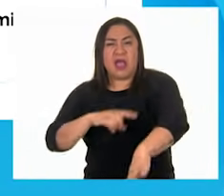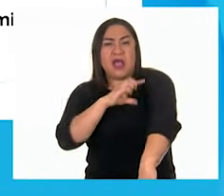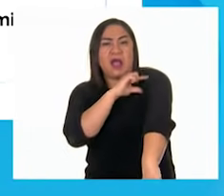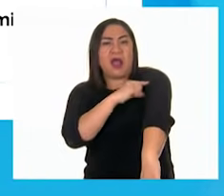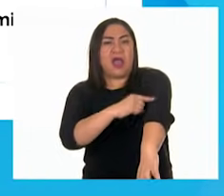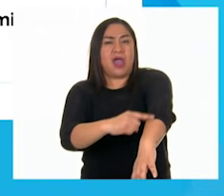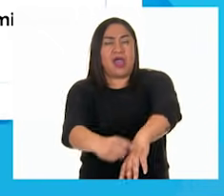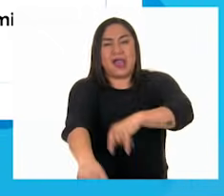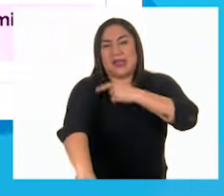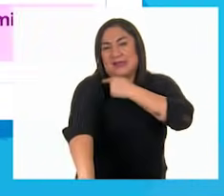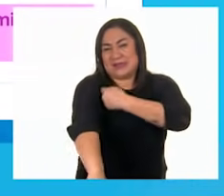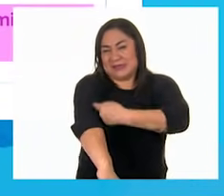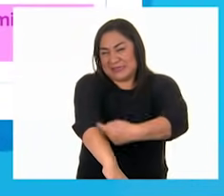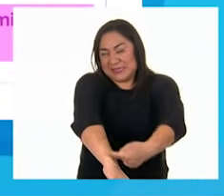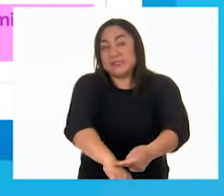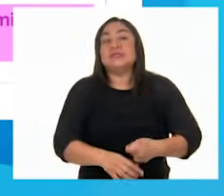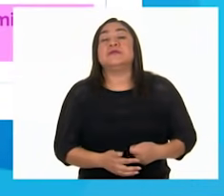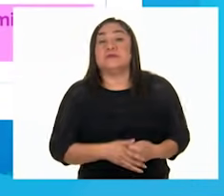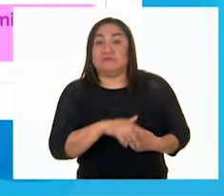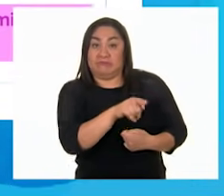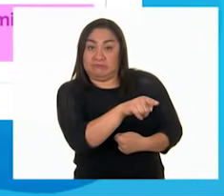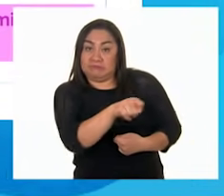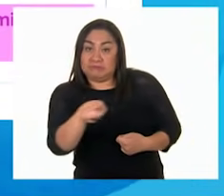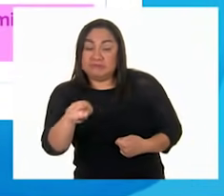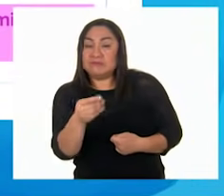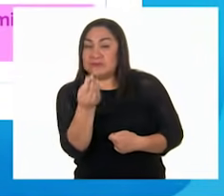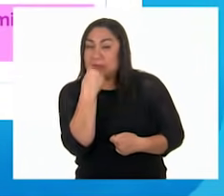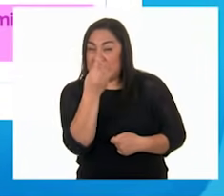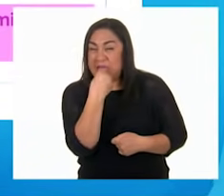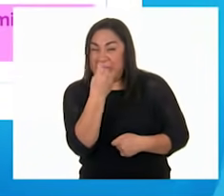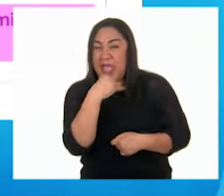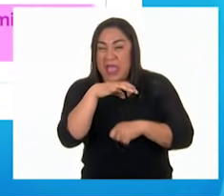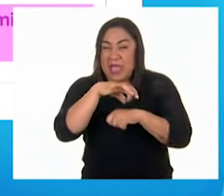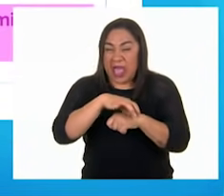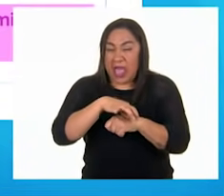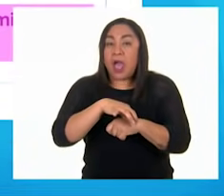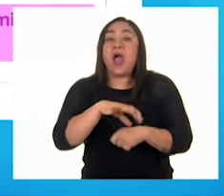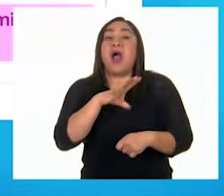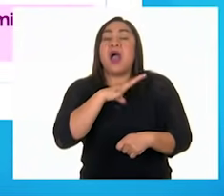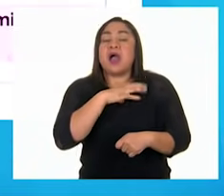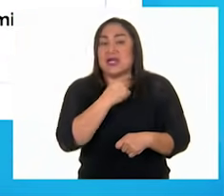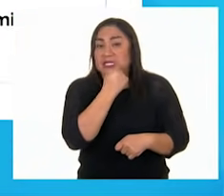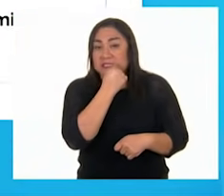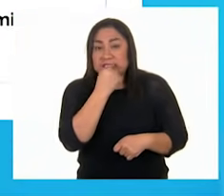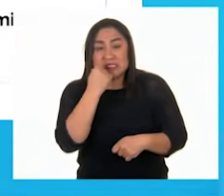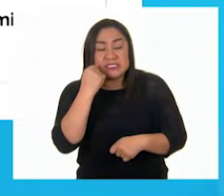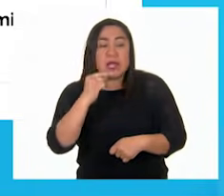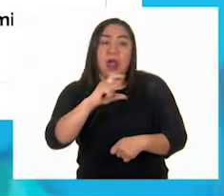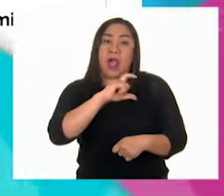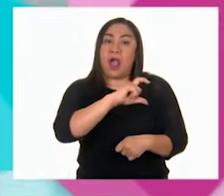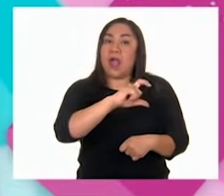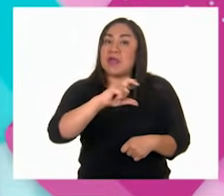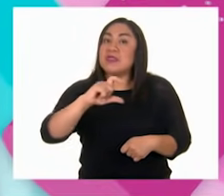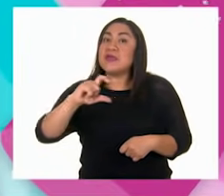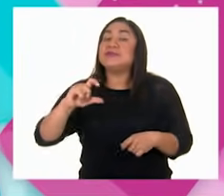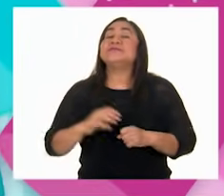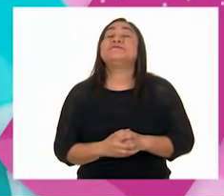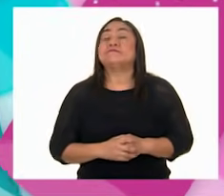largos. Y como son carnívoros, tienen los dientes y los colmillos muy grandes. ¿Cómo ve,